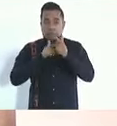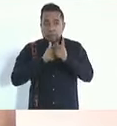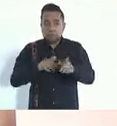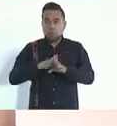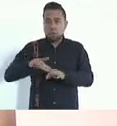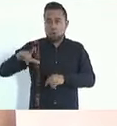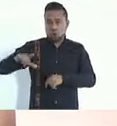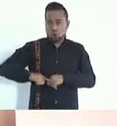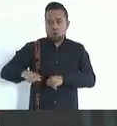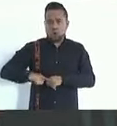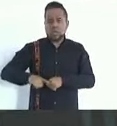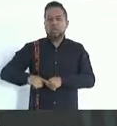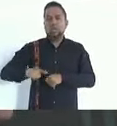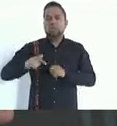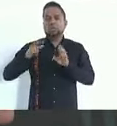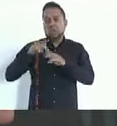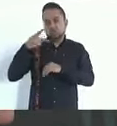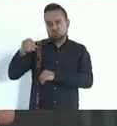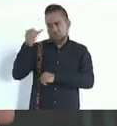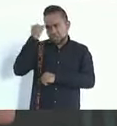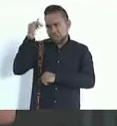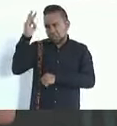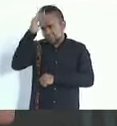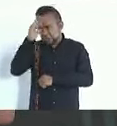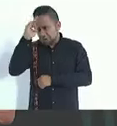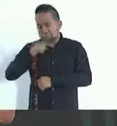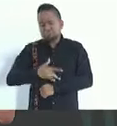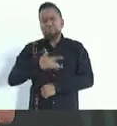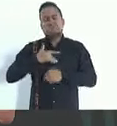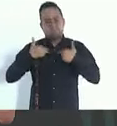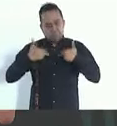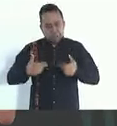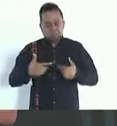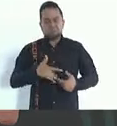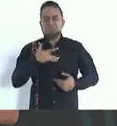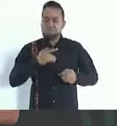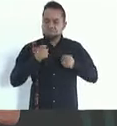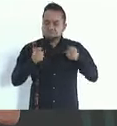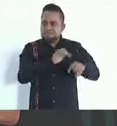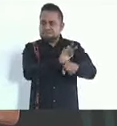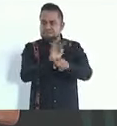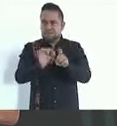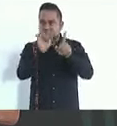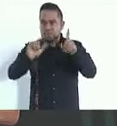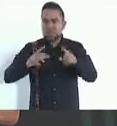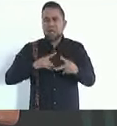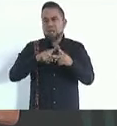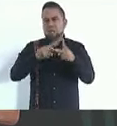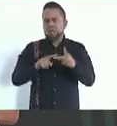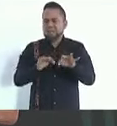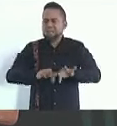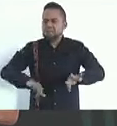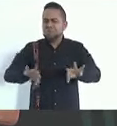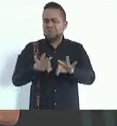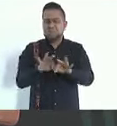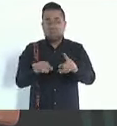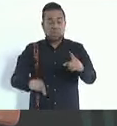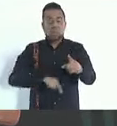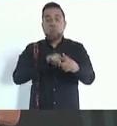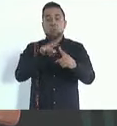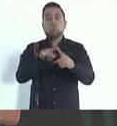gobernando con el pensamiento del humanismo mexicano, que tiene dos pilares. El